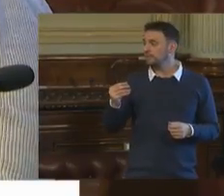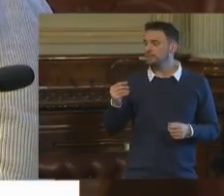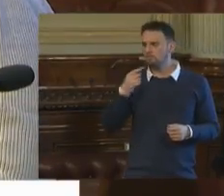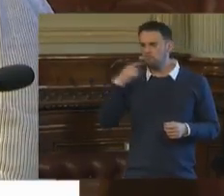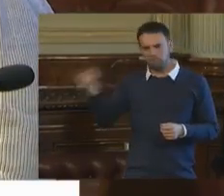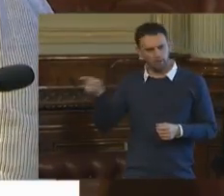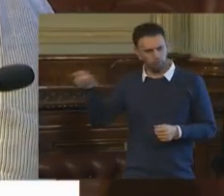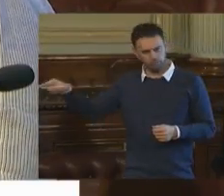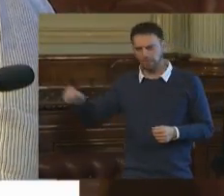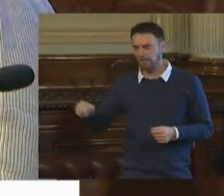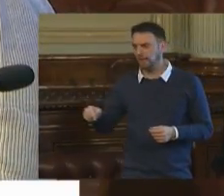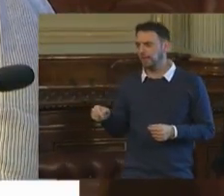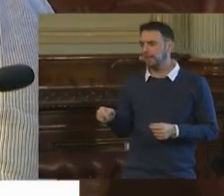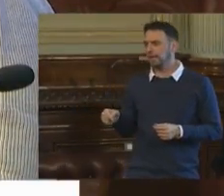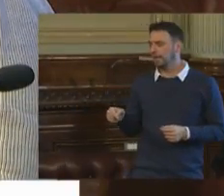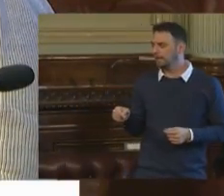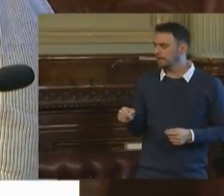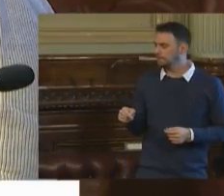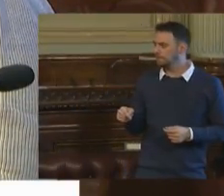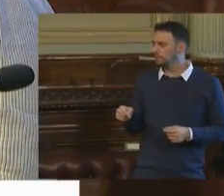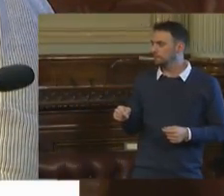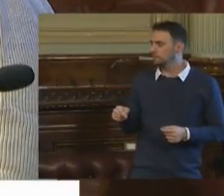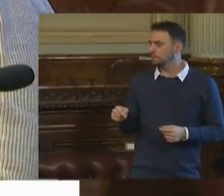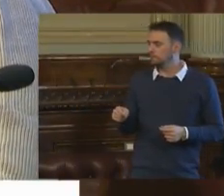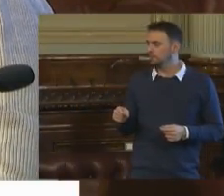me plantean cuestiones que tienen que ver con